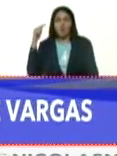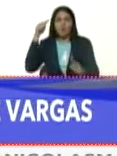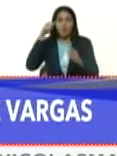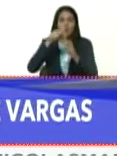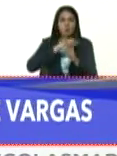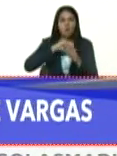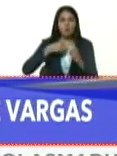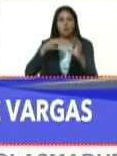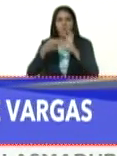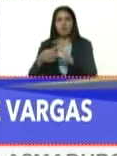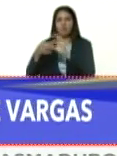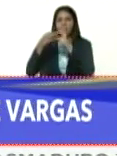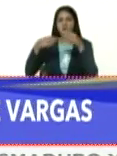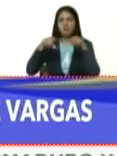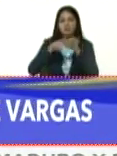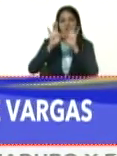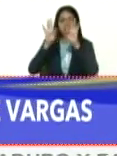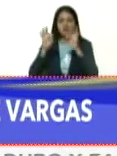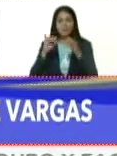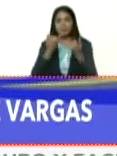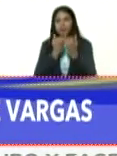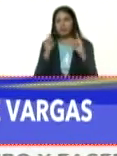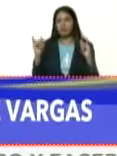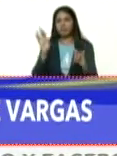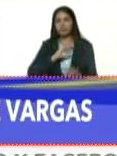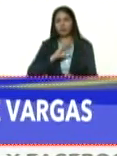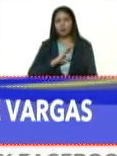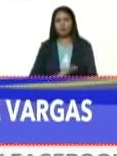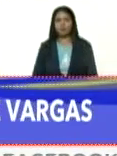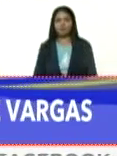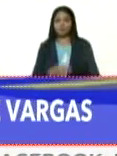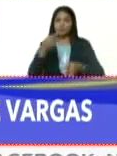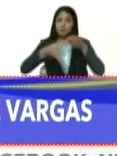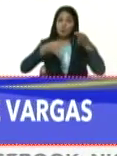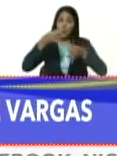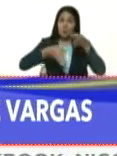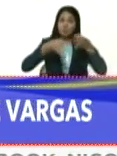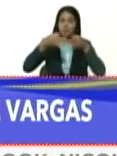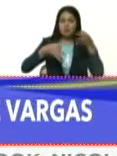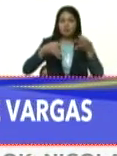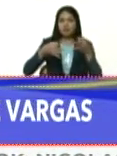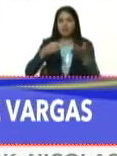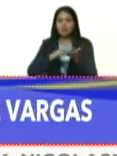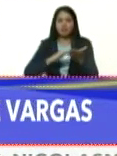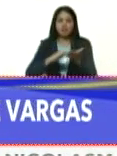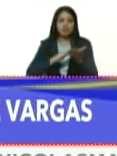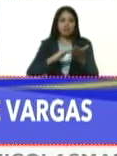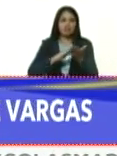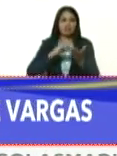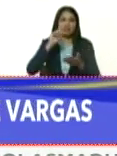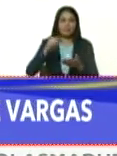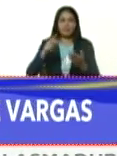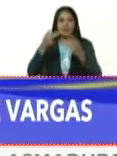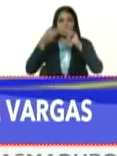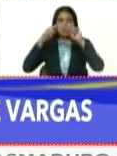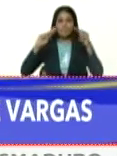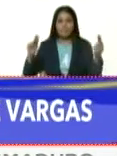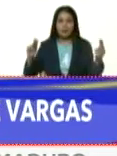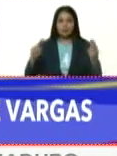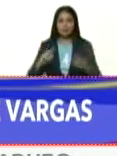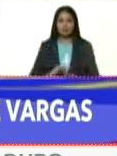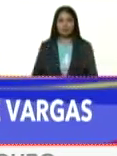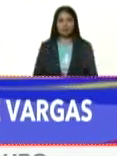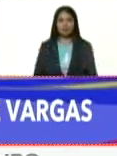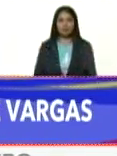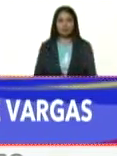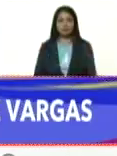común de independencia, de justicia, de solidaridad, de paz.